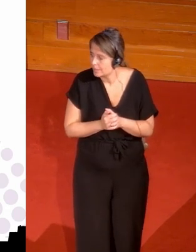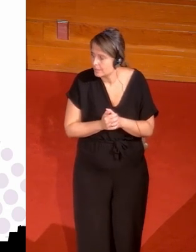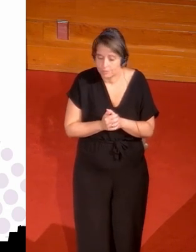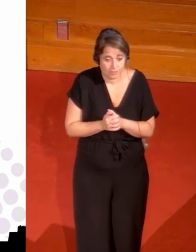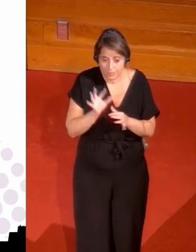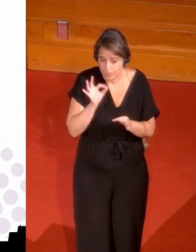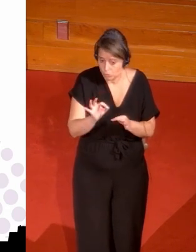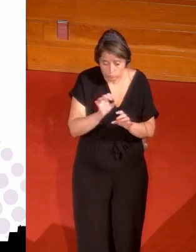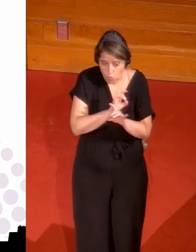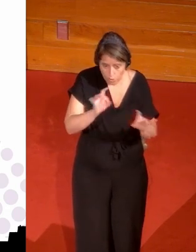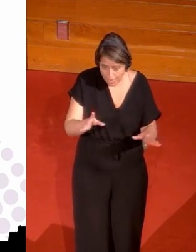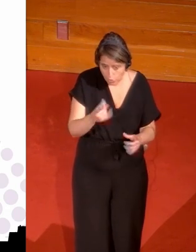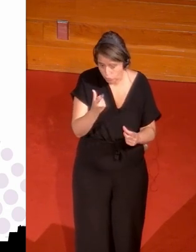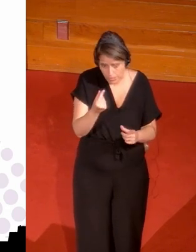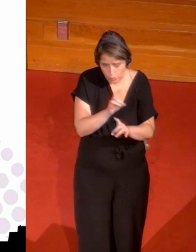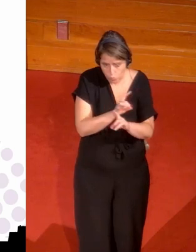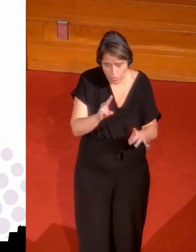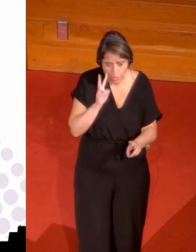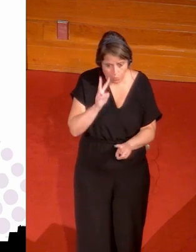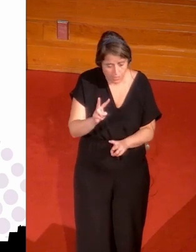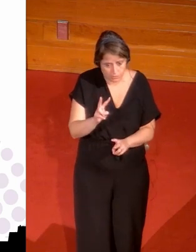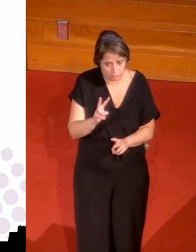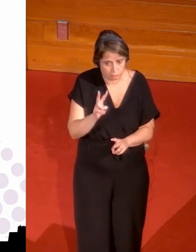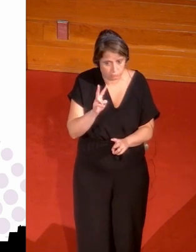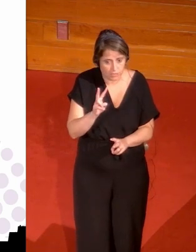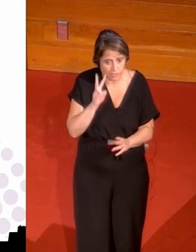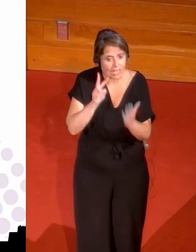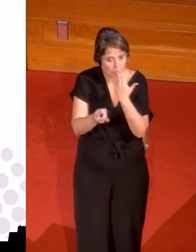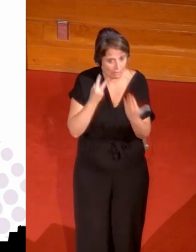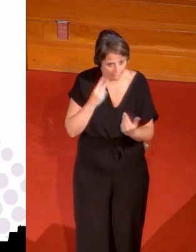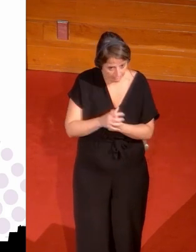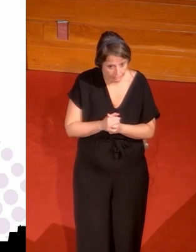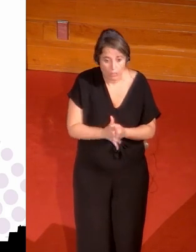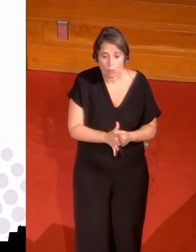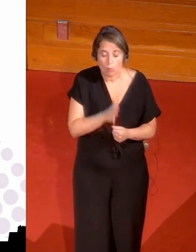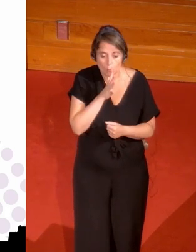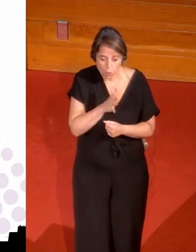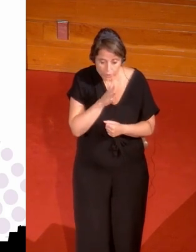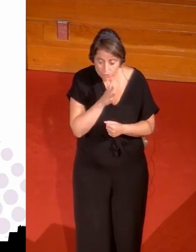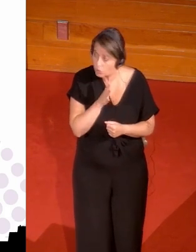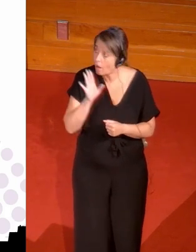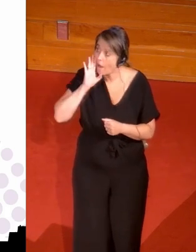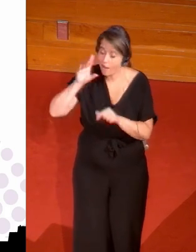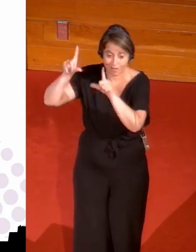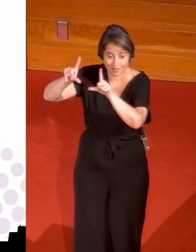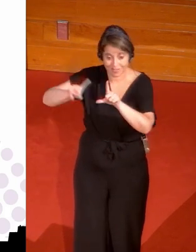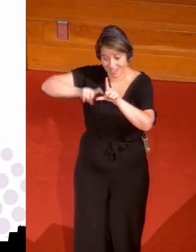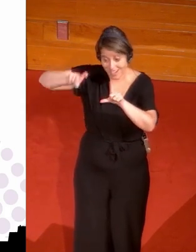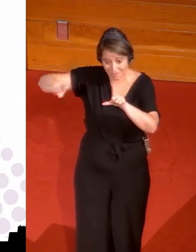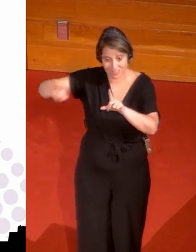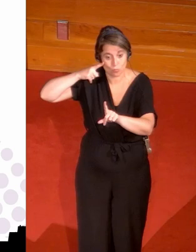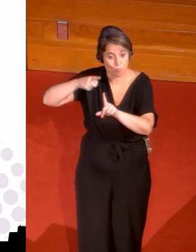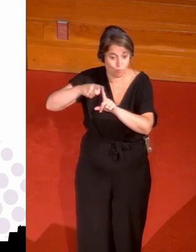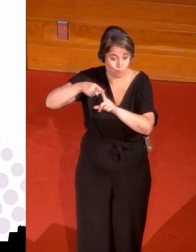y es un dato más y evidentemente y es un dato muy importante en la política por eso además de los gráficos que yo os he enseñado con la intención